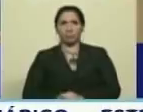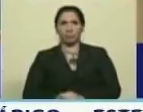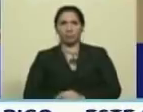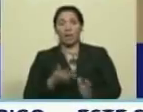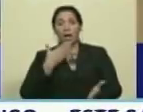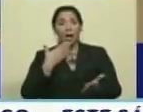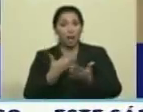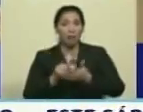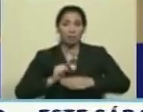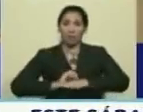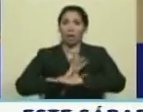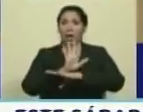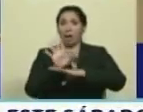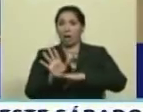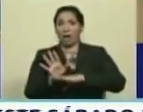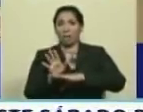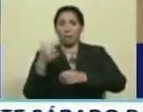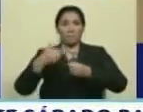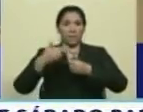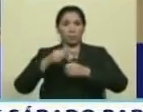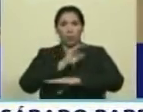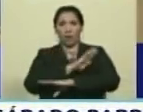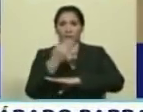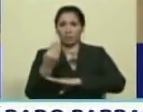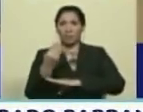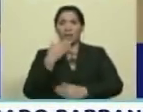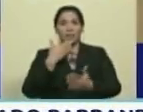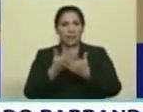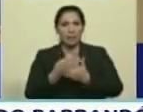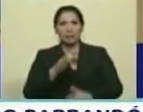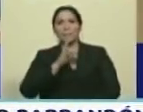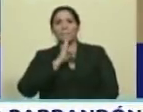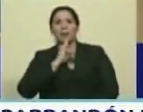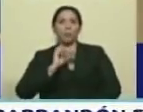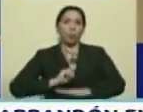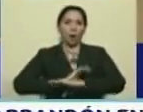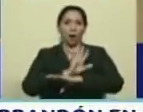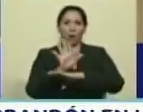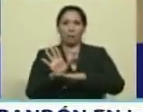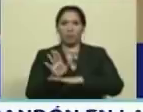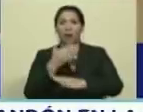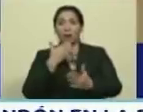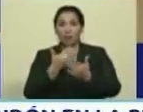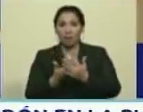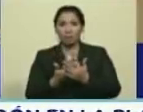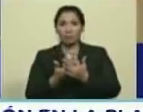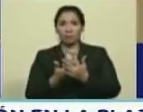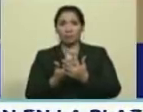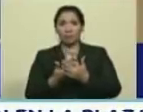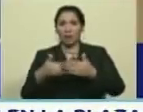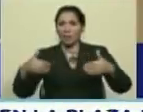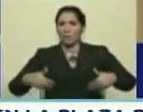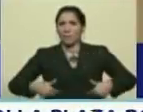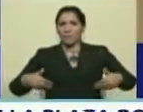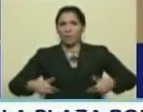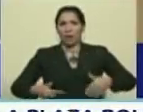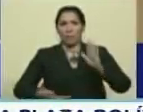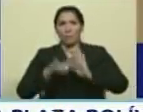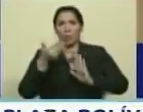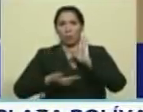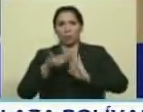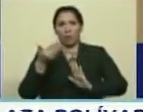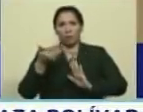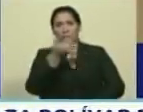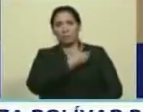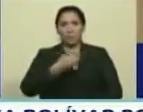Gracias al ALBA, gracias a Petrocaribe, gracias al Banco del ALBA y gracias al esfuerzo incesante del